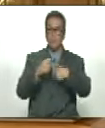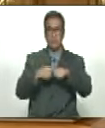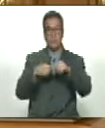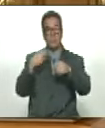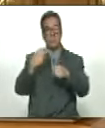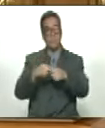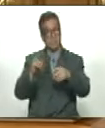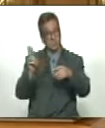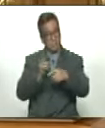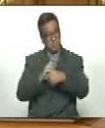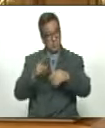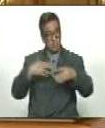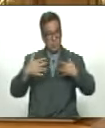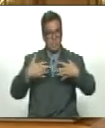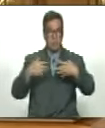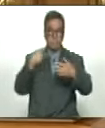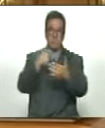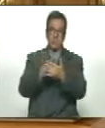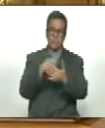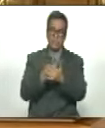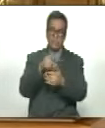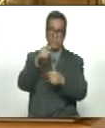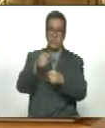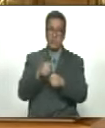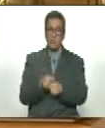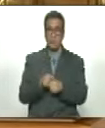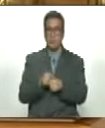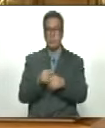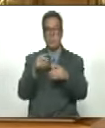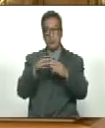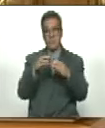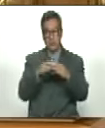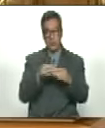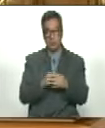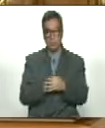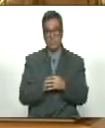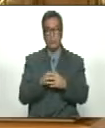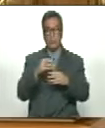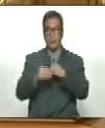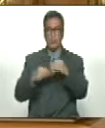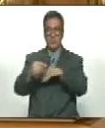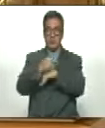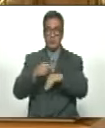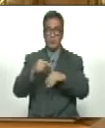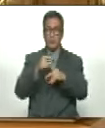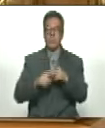extraordinarios y los ingresos por corrientes